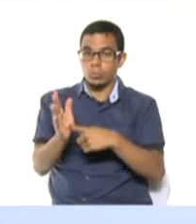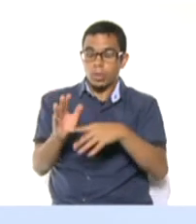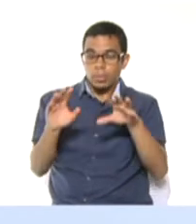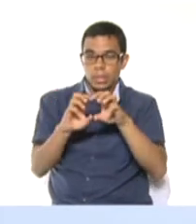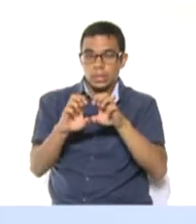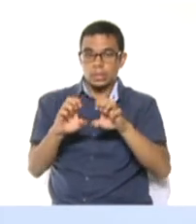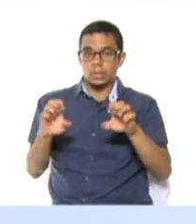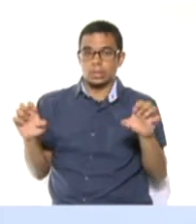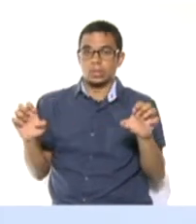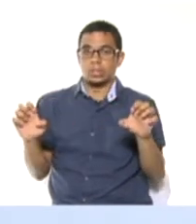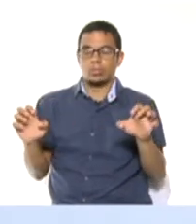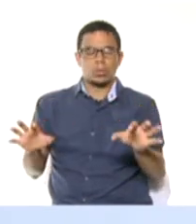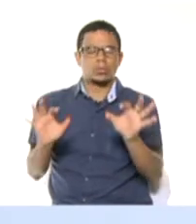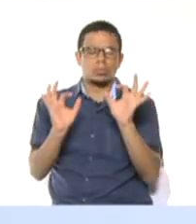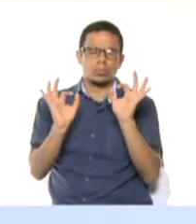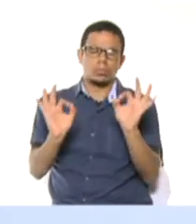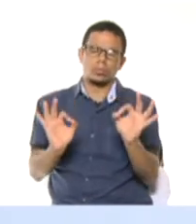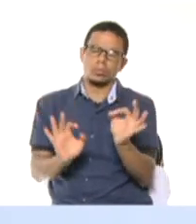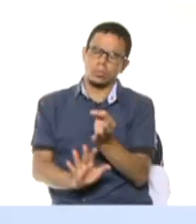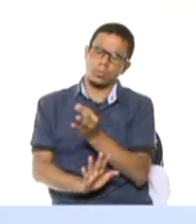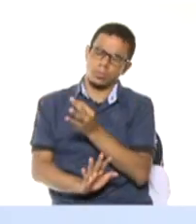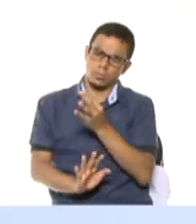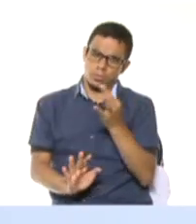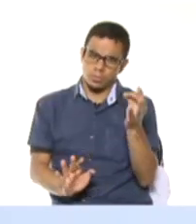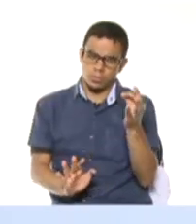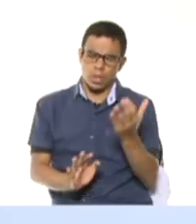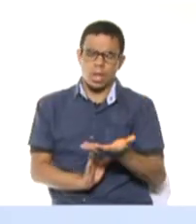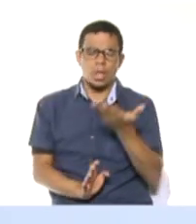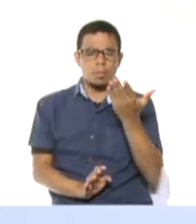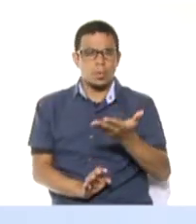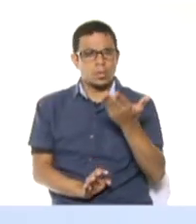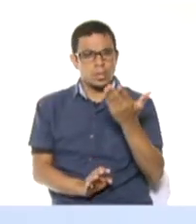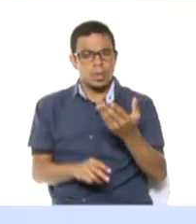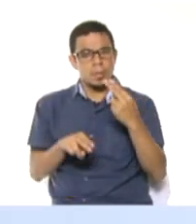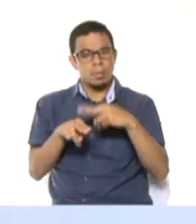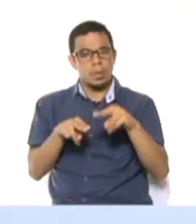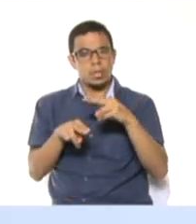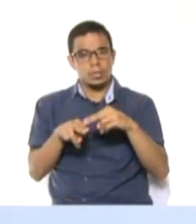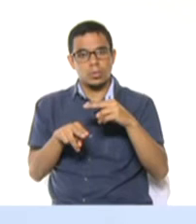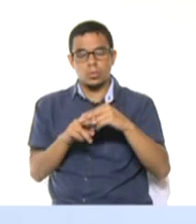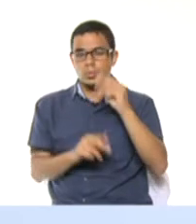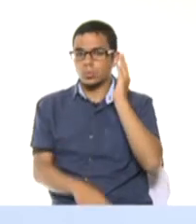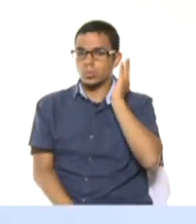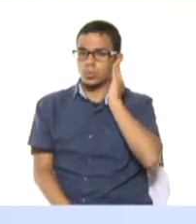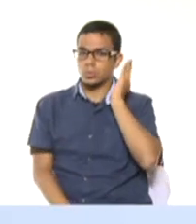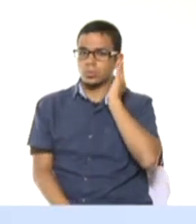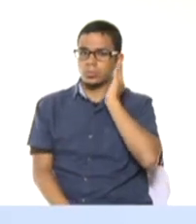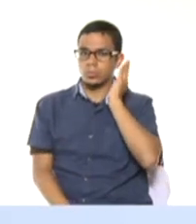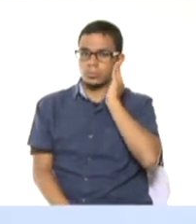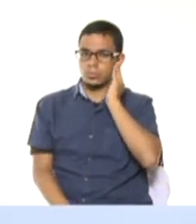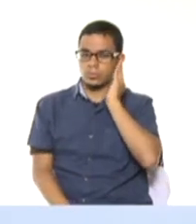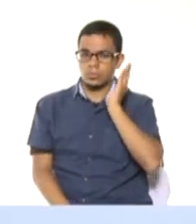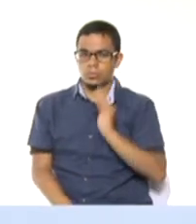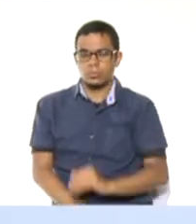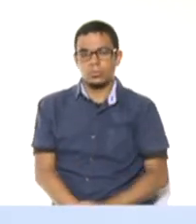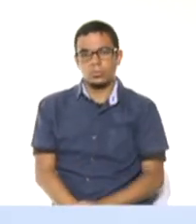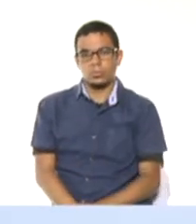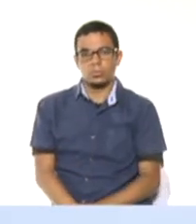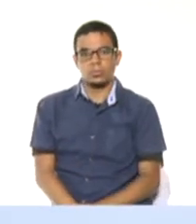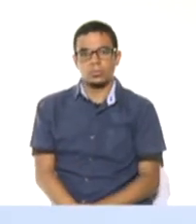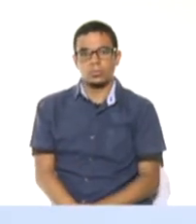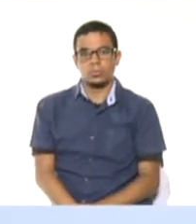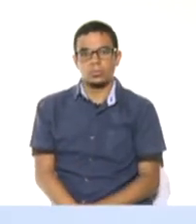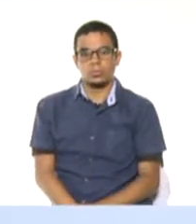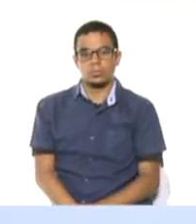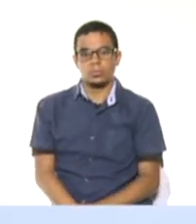esa educación de calidad, esa educación importante para los niños y niñas con deficiencias auditivas. Continuamos